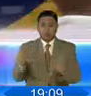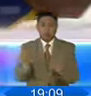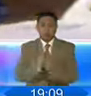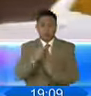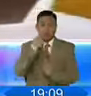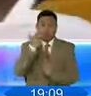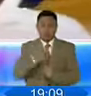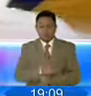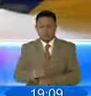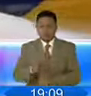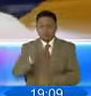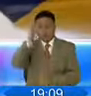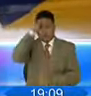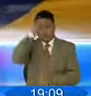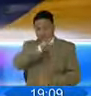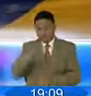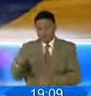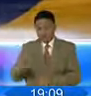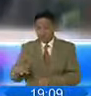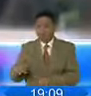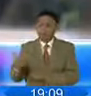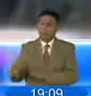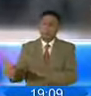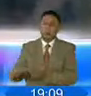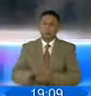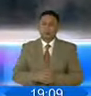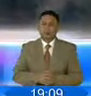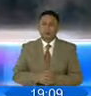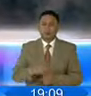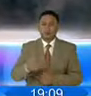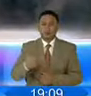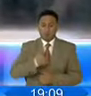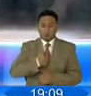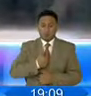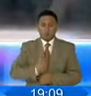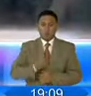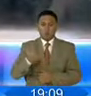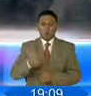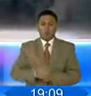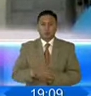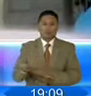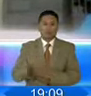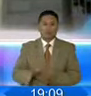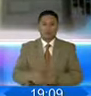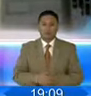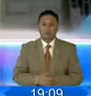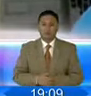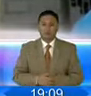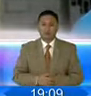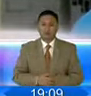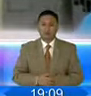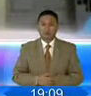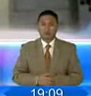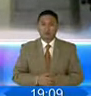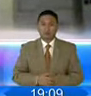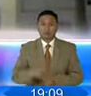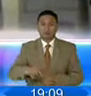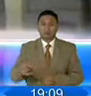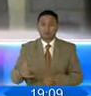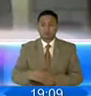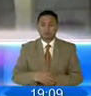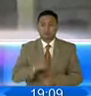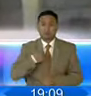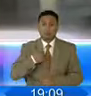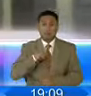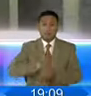cercano, donde solo confirmaron su deceso. El disparo en el pecho cegó su vida. Y ella viene en el centro del carro y le pegan a mi hermana y